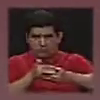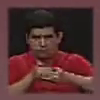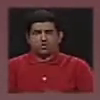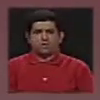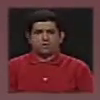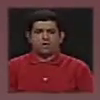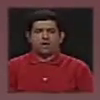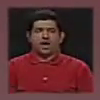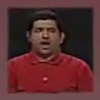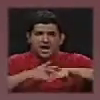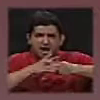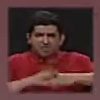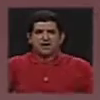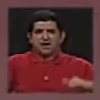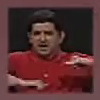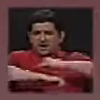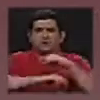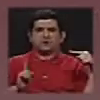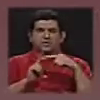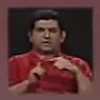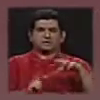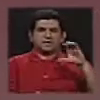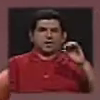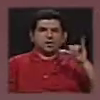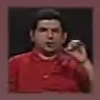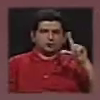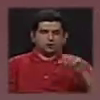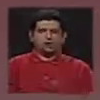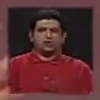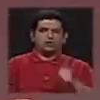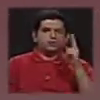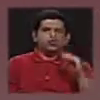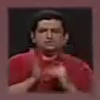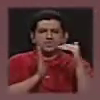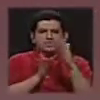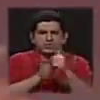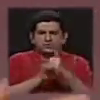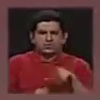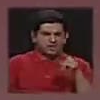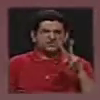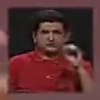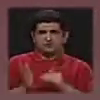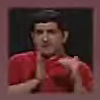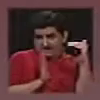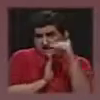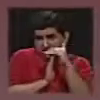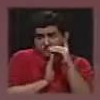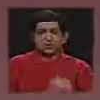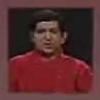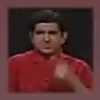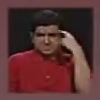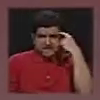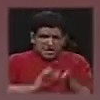está recarpeteando del aeropuerto al Coyol con 12 millones de dólares, si sumamos eso, aproximadamente 20 millones, ¿verdad? Haciendo